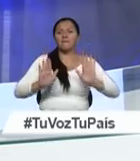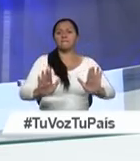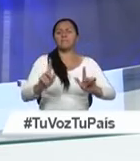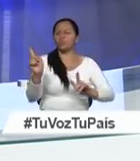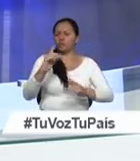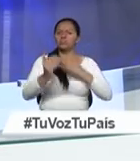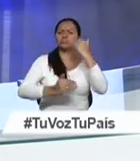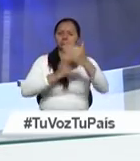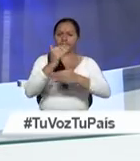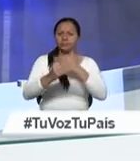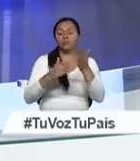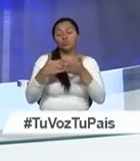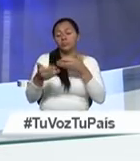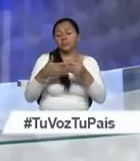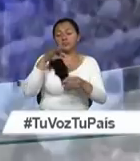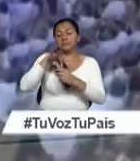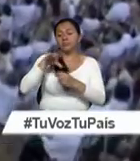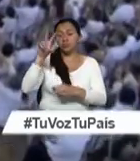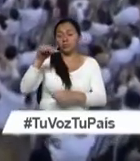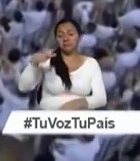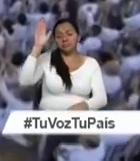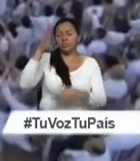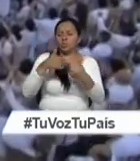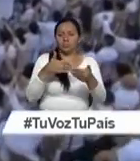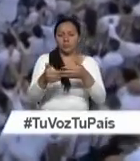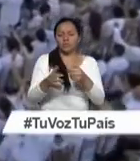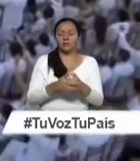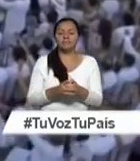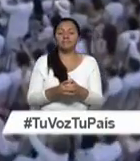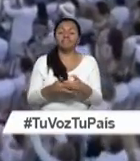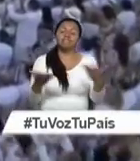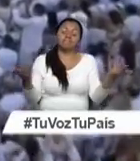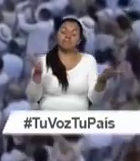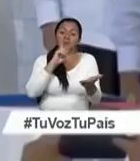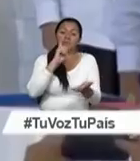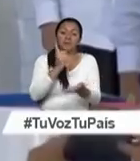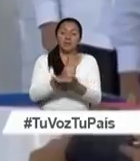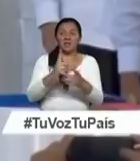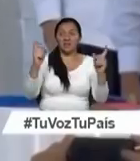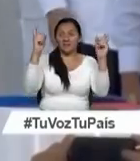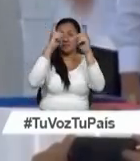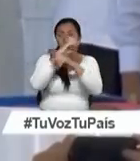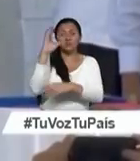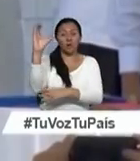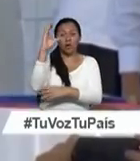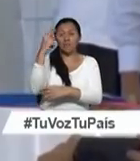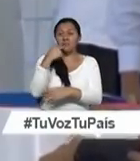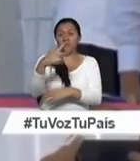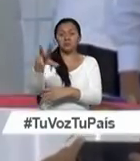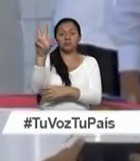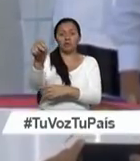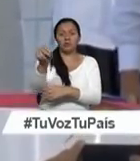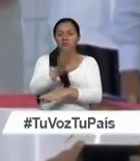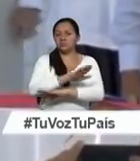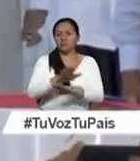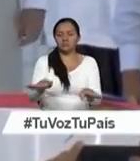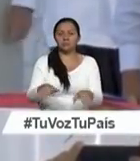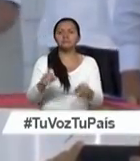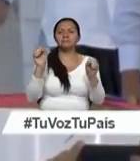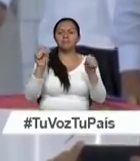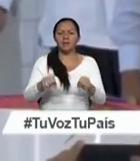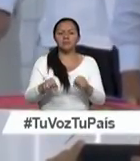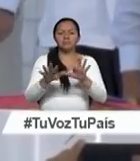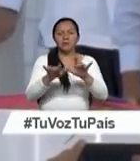pese al escenario adverso. Aunque resulte paradójico, Colombia le dijo no a la paz. Pudo más